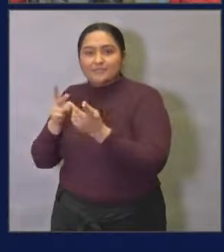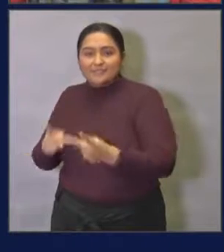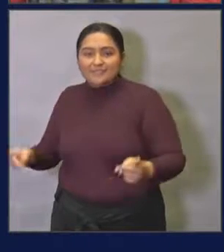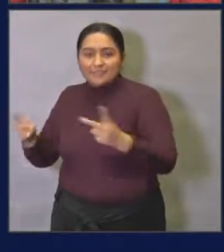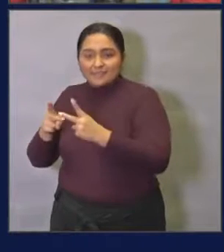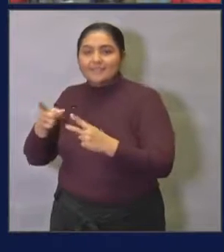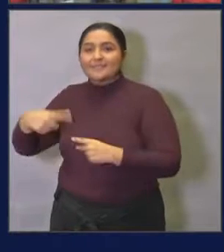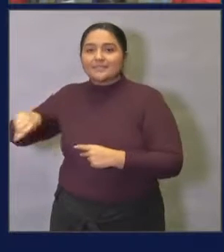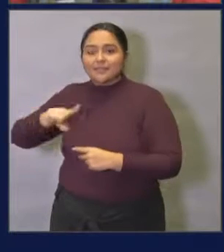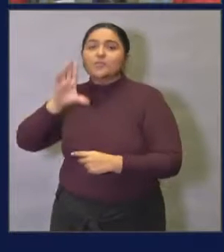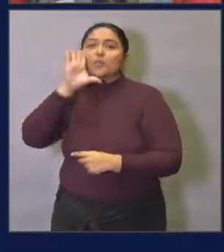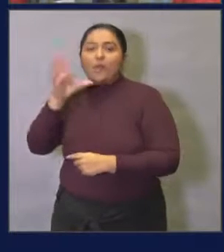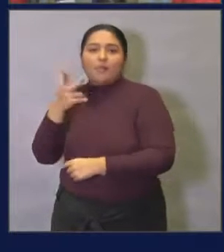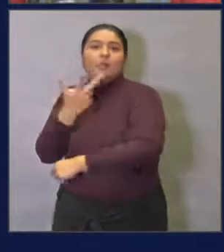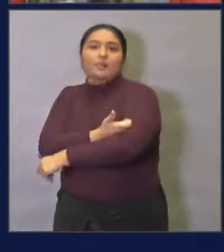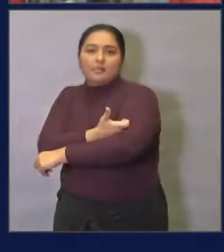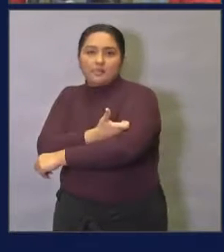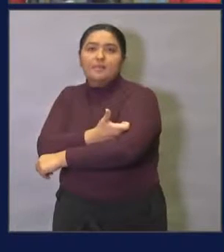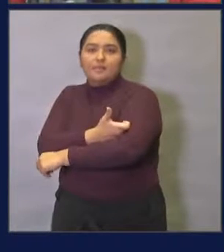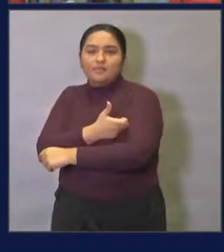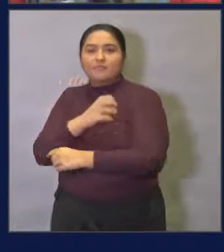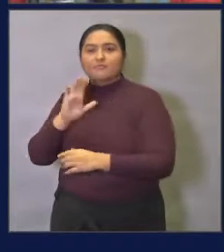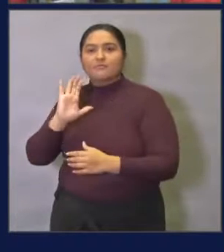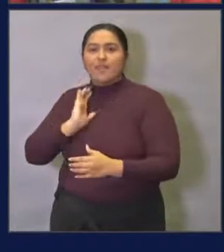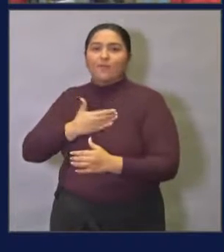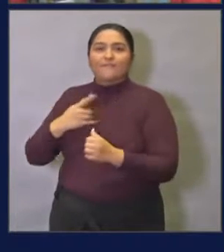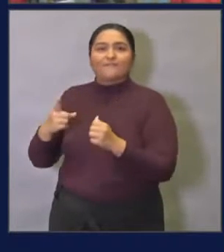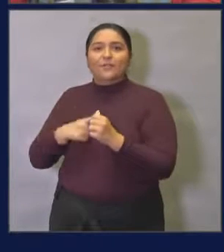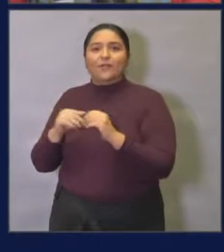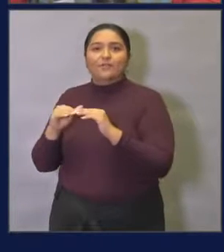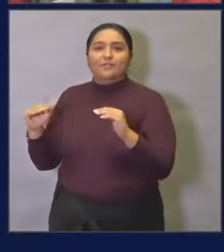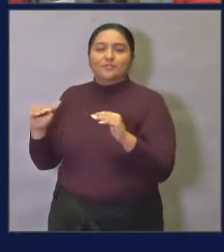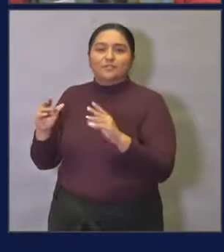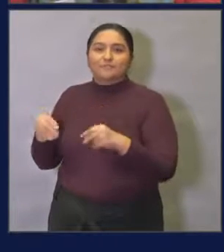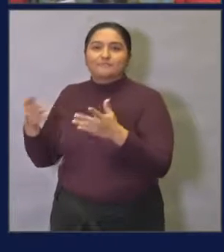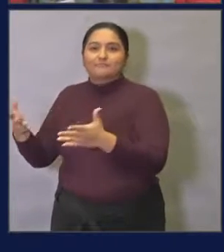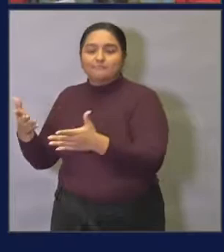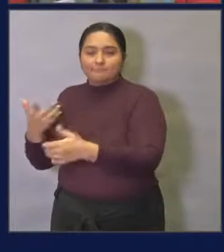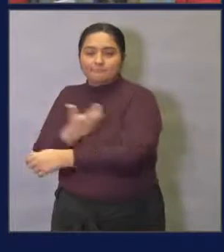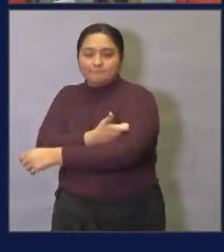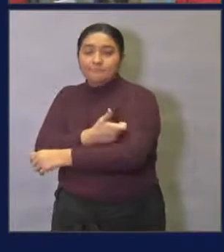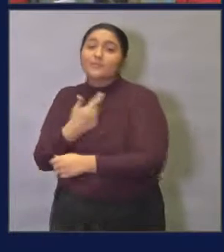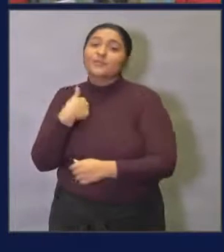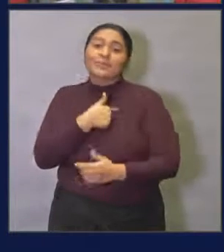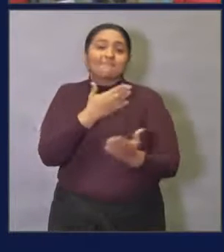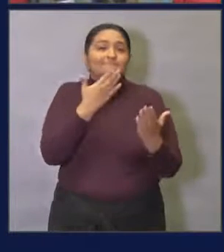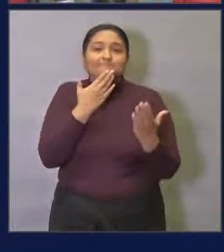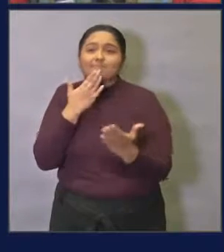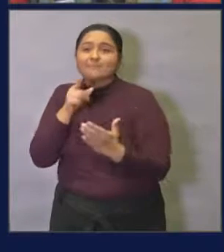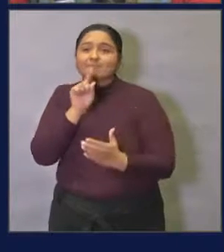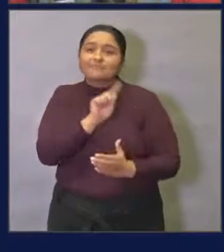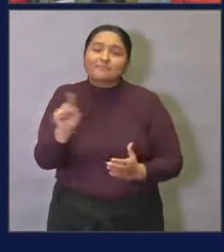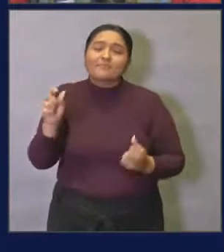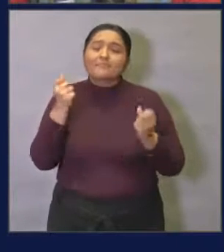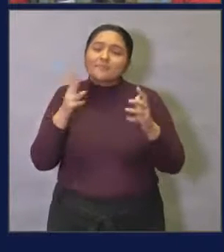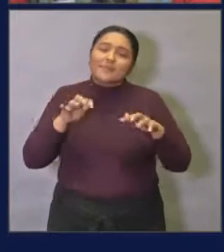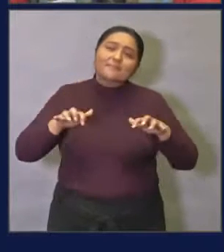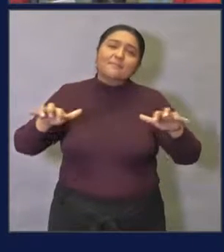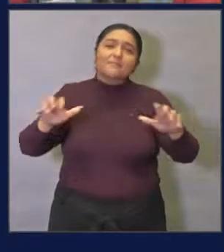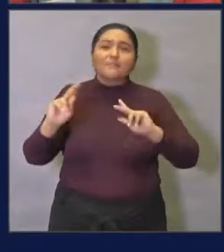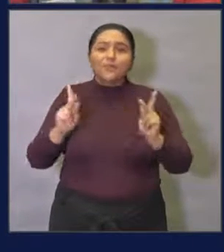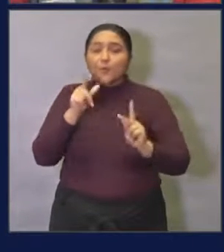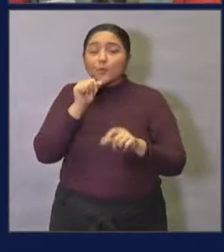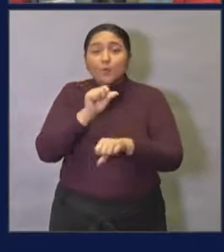serán vacunados en esta primera fase. Extendemos nuestro agradecimiento a los miles de trabajadores de las instalaciones de